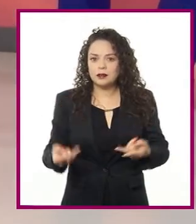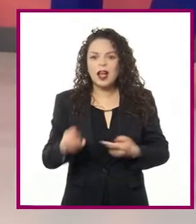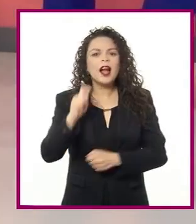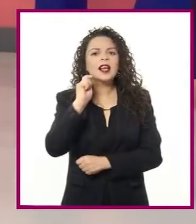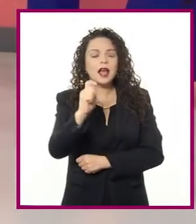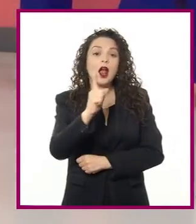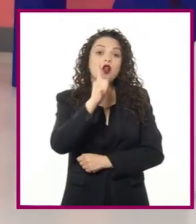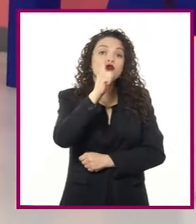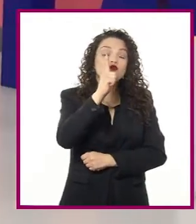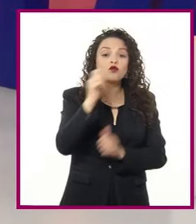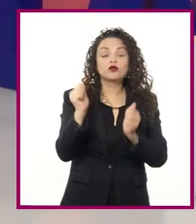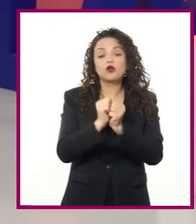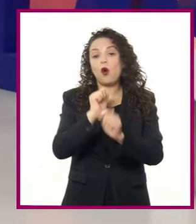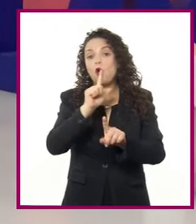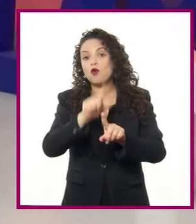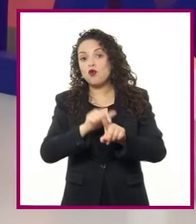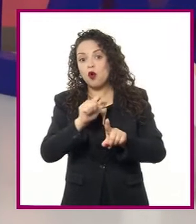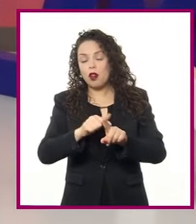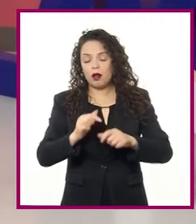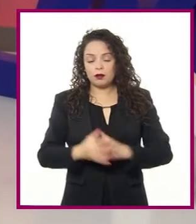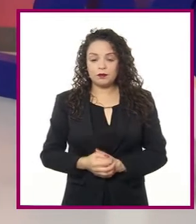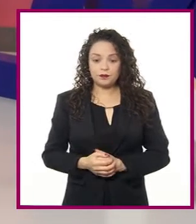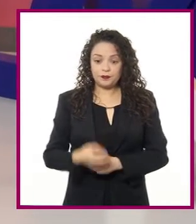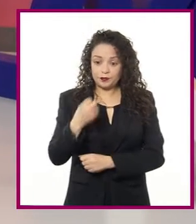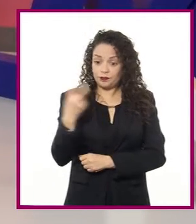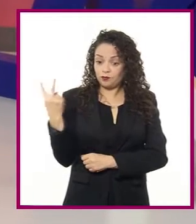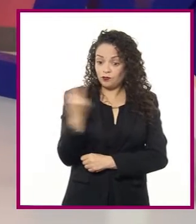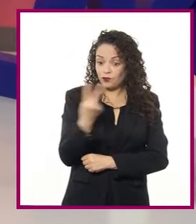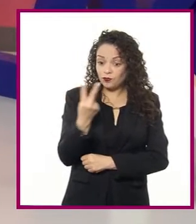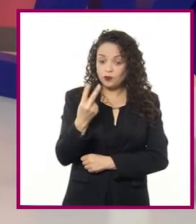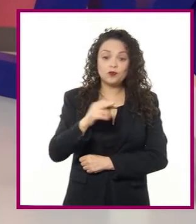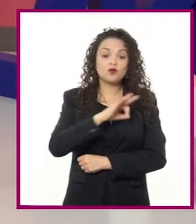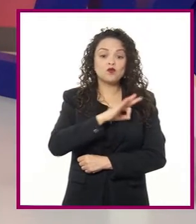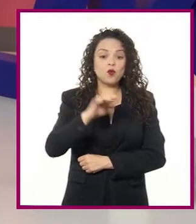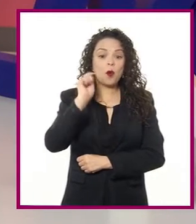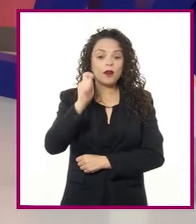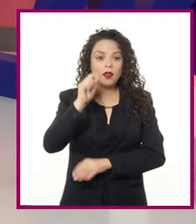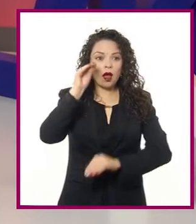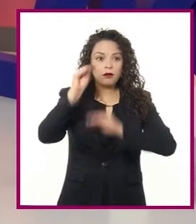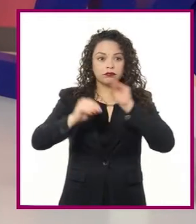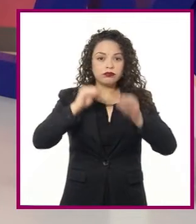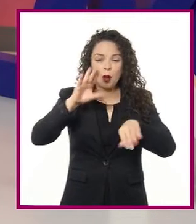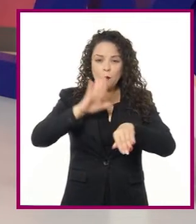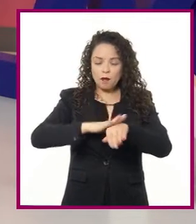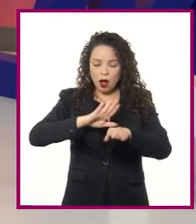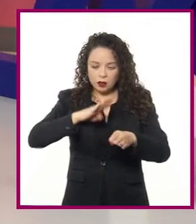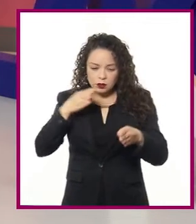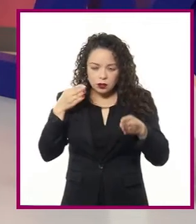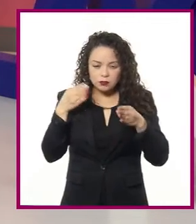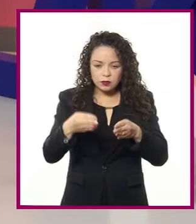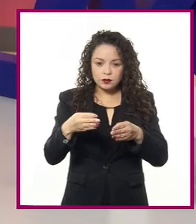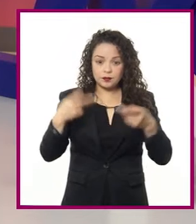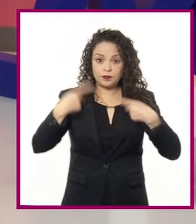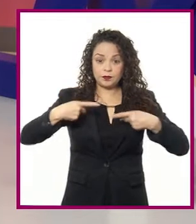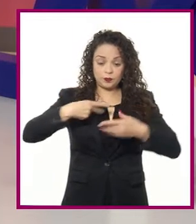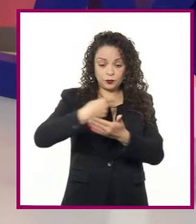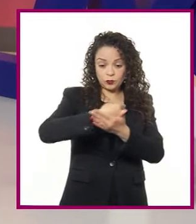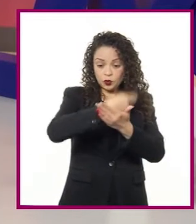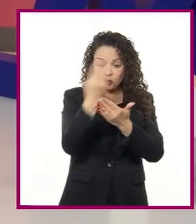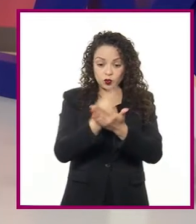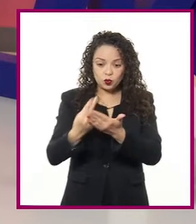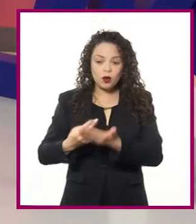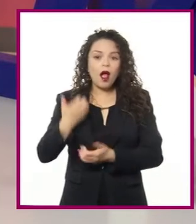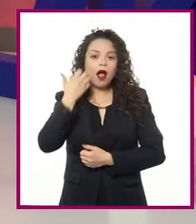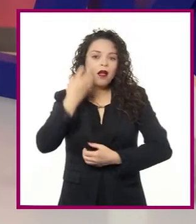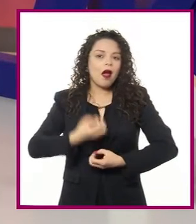luz, pues la composición de ambos permite recrear efectos específicos que el dibujante desea expresar